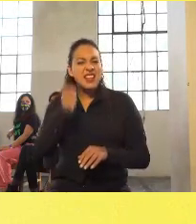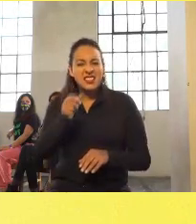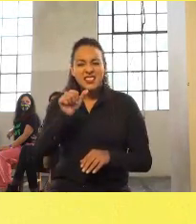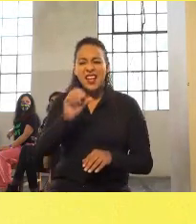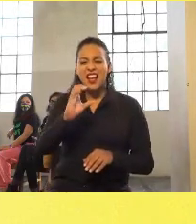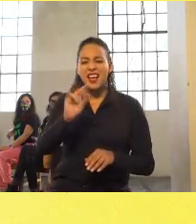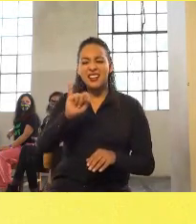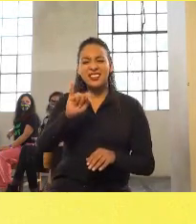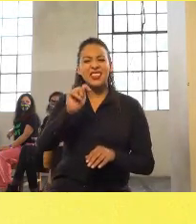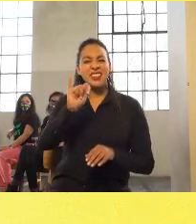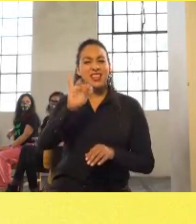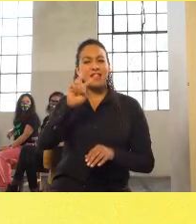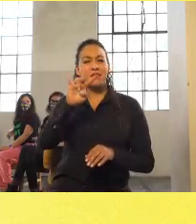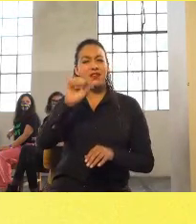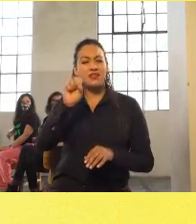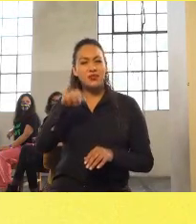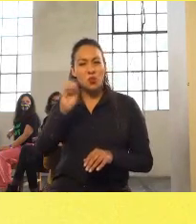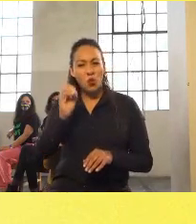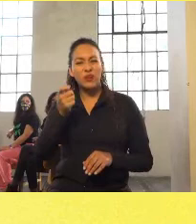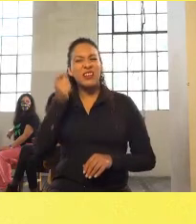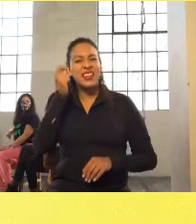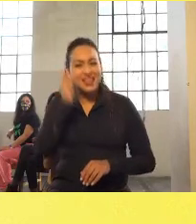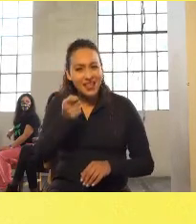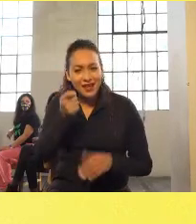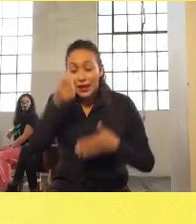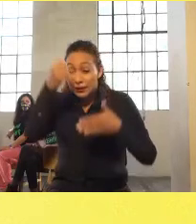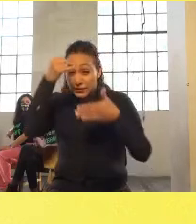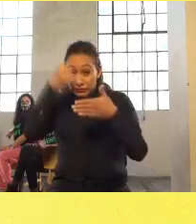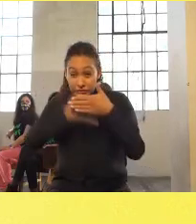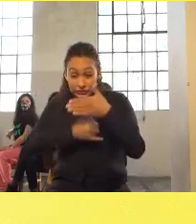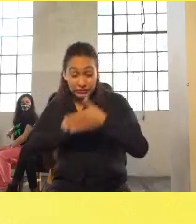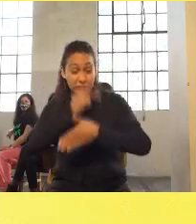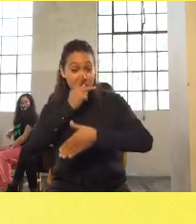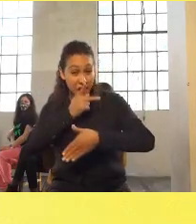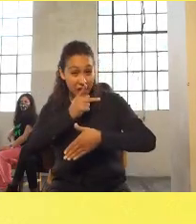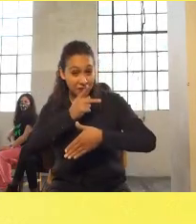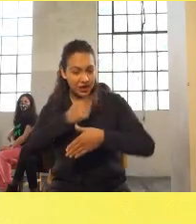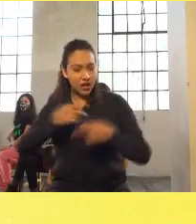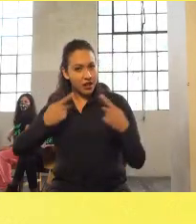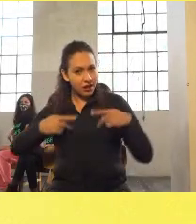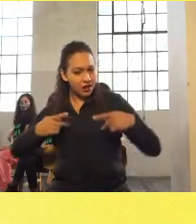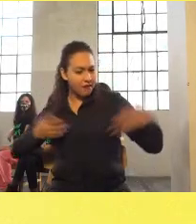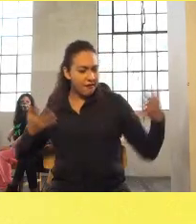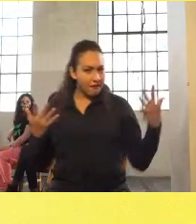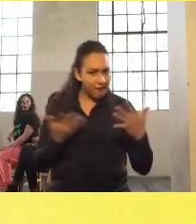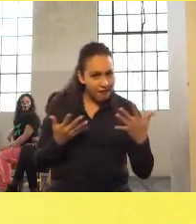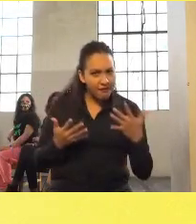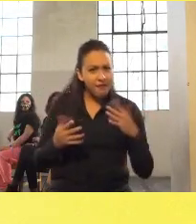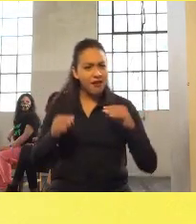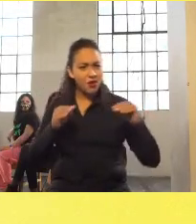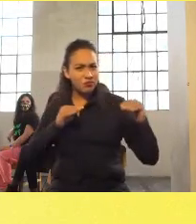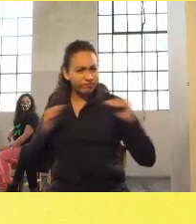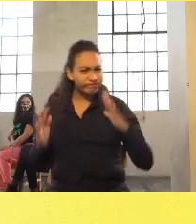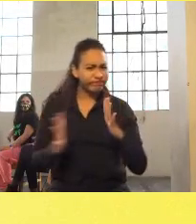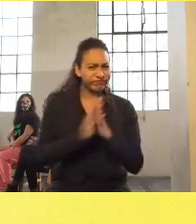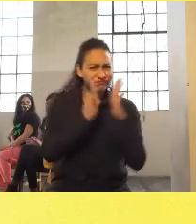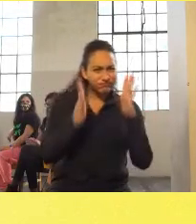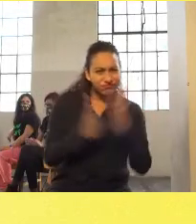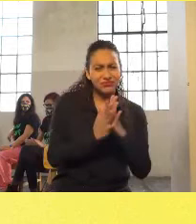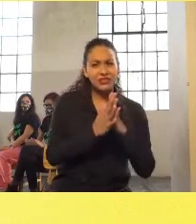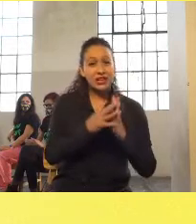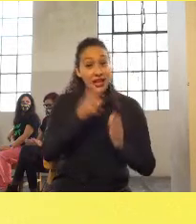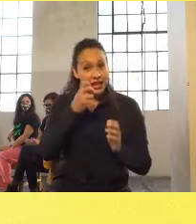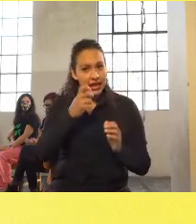y desde dónde? Puta, desde un chorro de dimensiones. Yo siento, y por ejemplo, hablando del engagement o